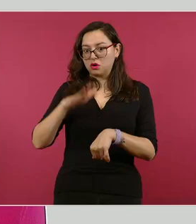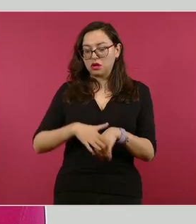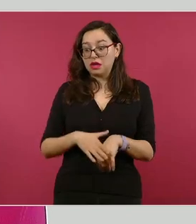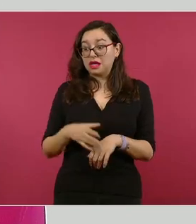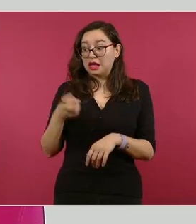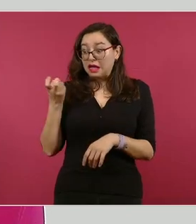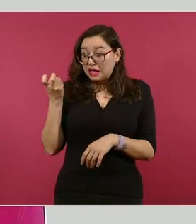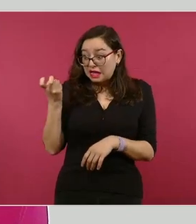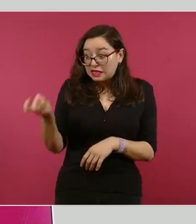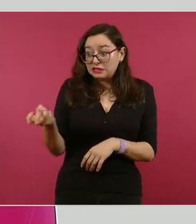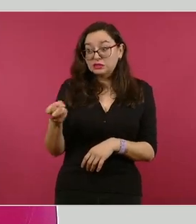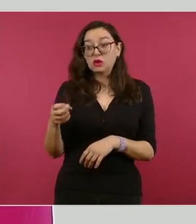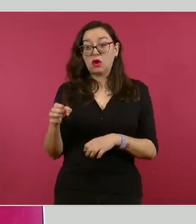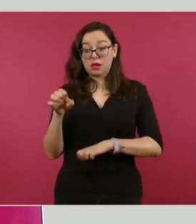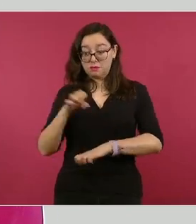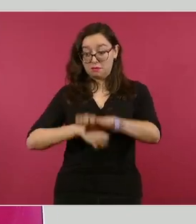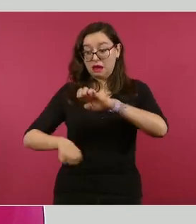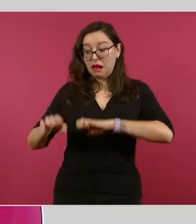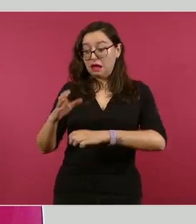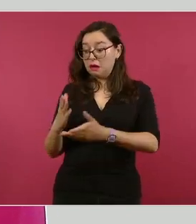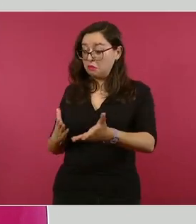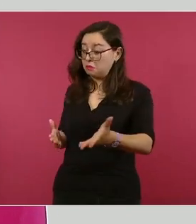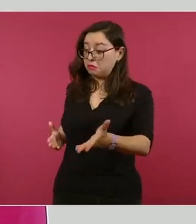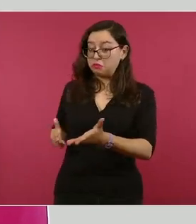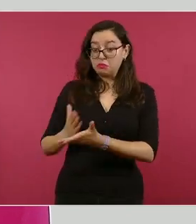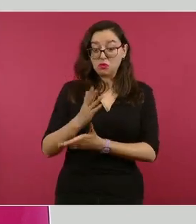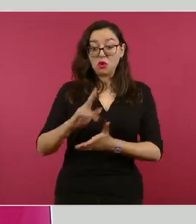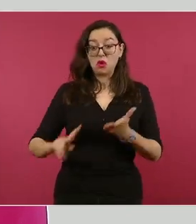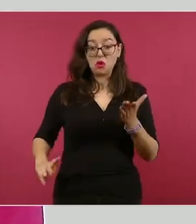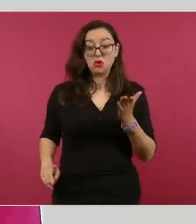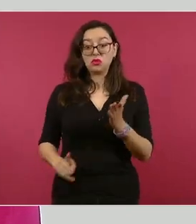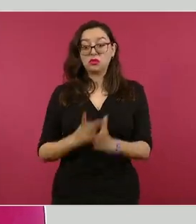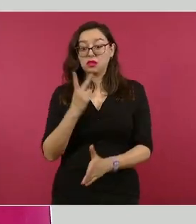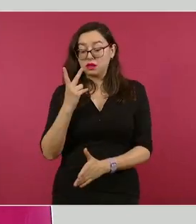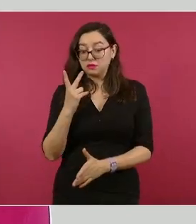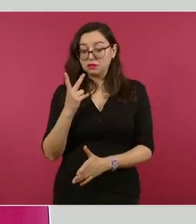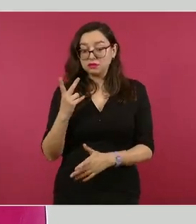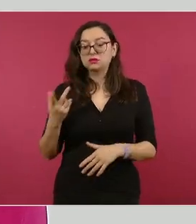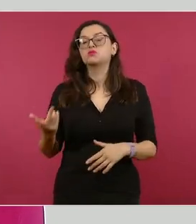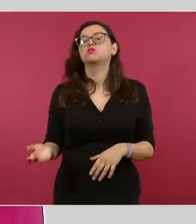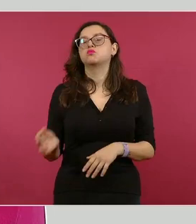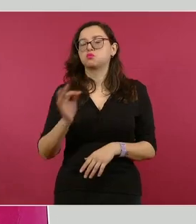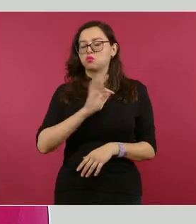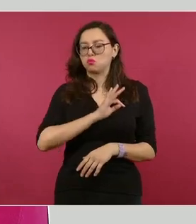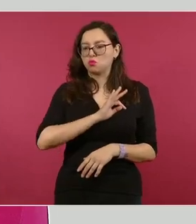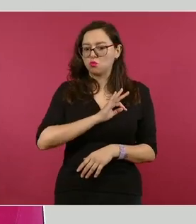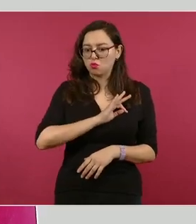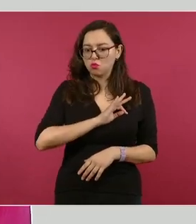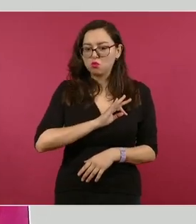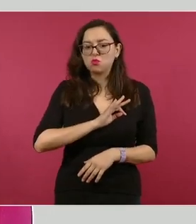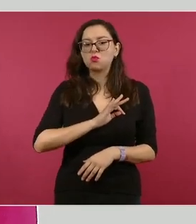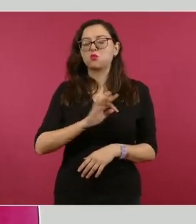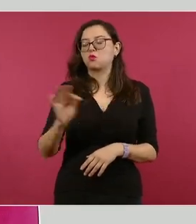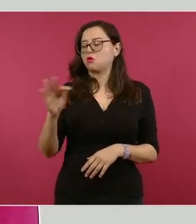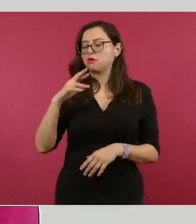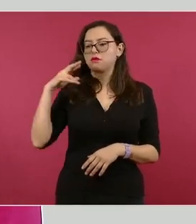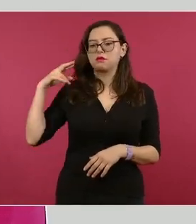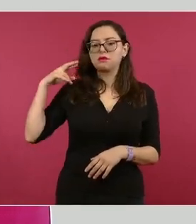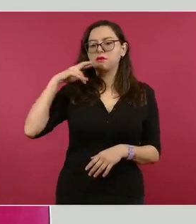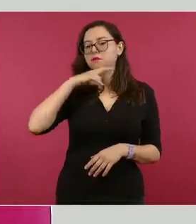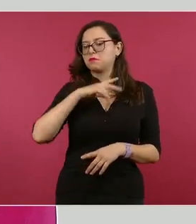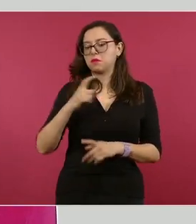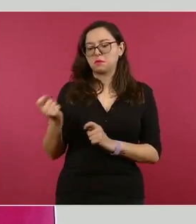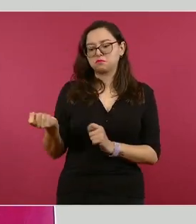Tribunal Internacional de Justicia podrá presentar la expulsión del Estado que viole el derecho internacional de manera rápida y